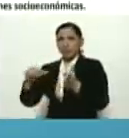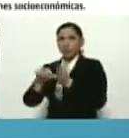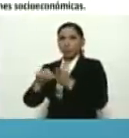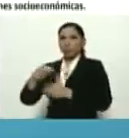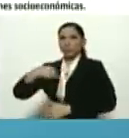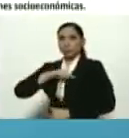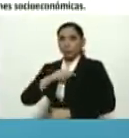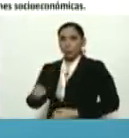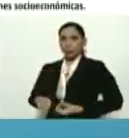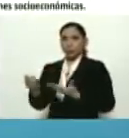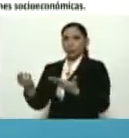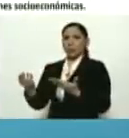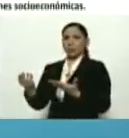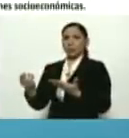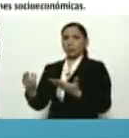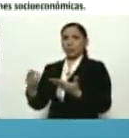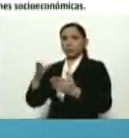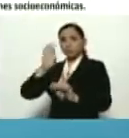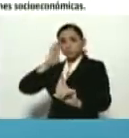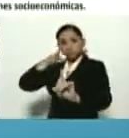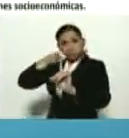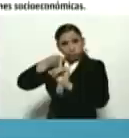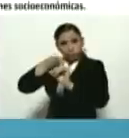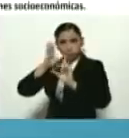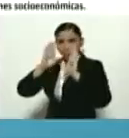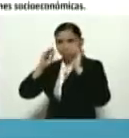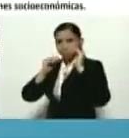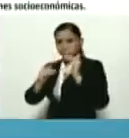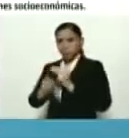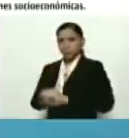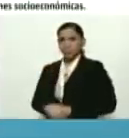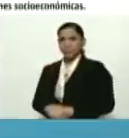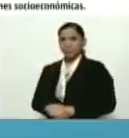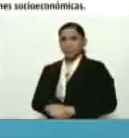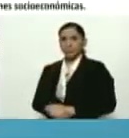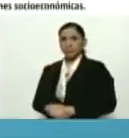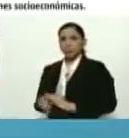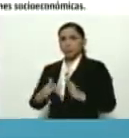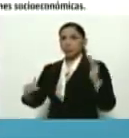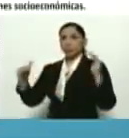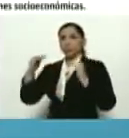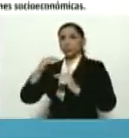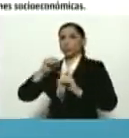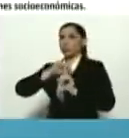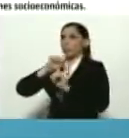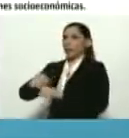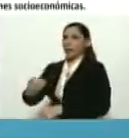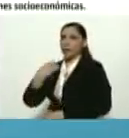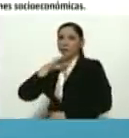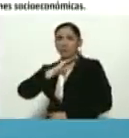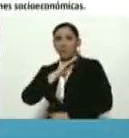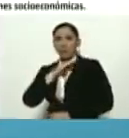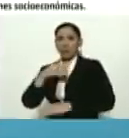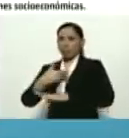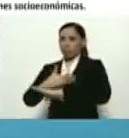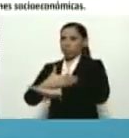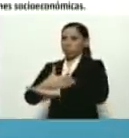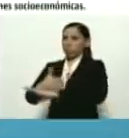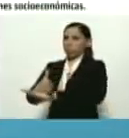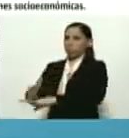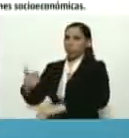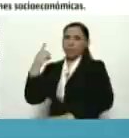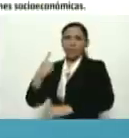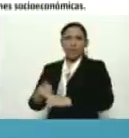hemos puesto nuestra mayor atención. Salir de la pandemia va a llevar mucho tiempo y por lo tanto habrá que